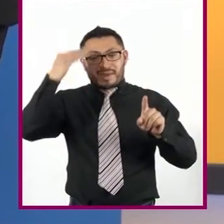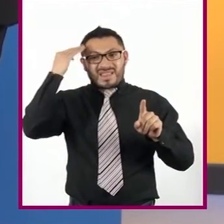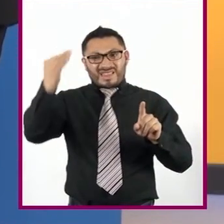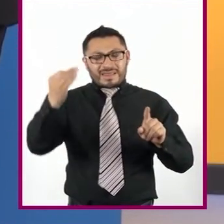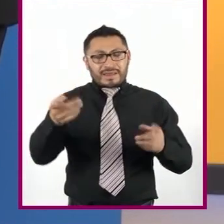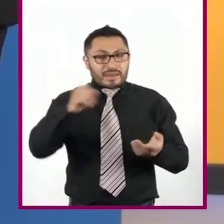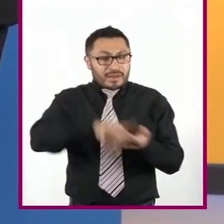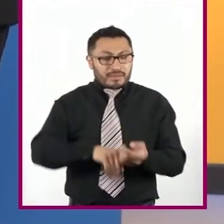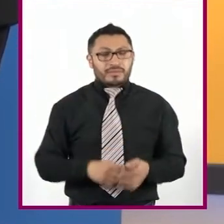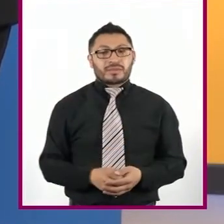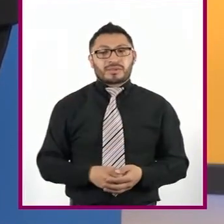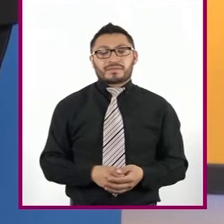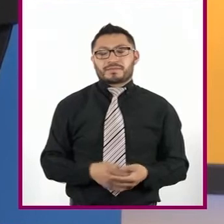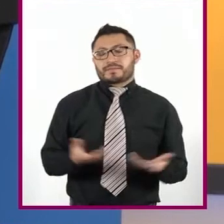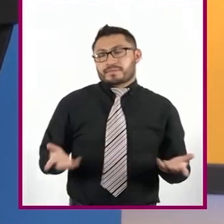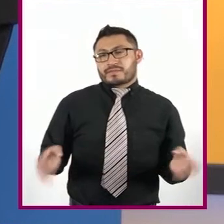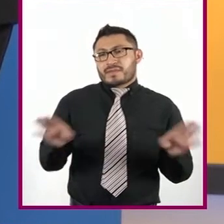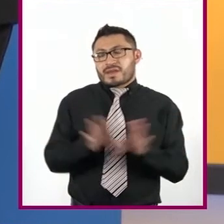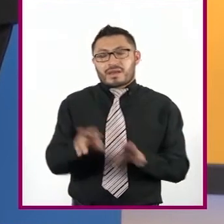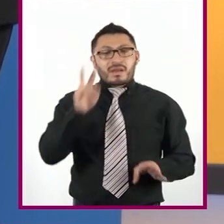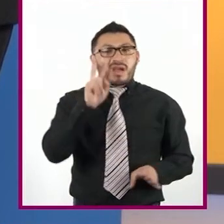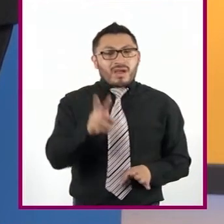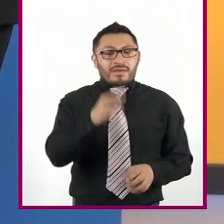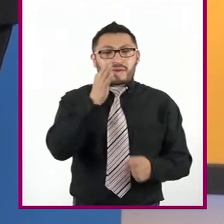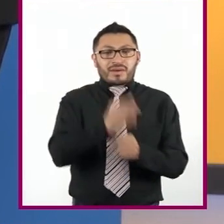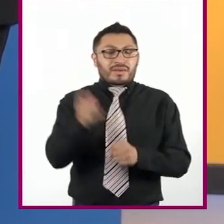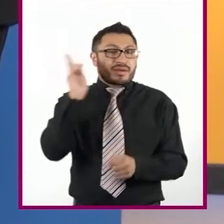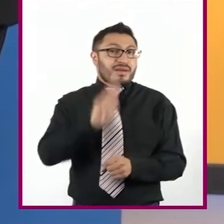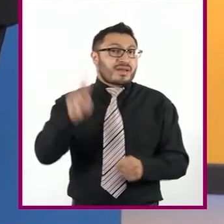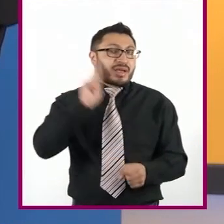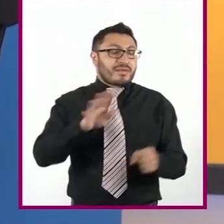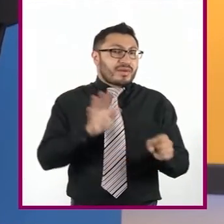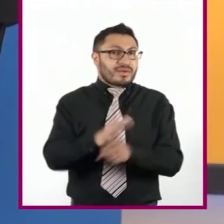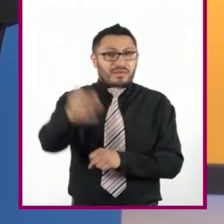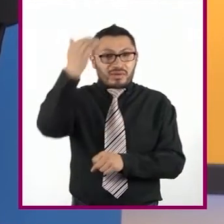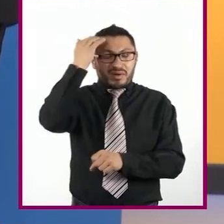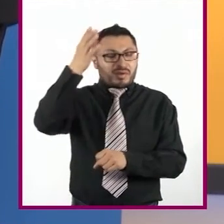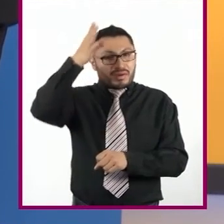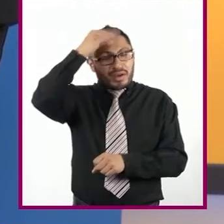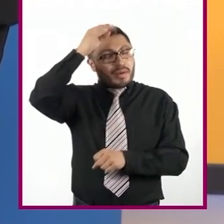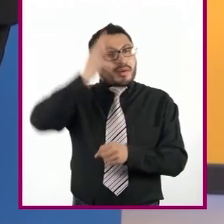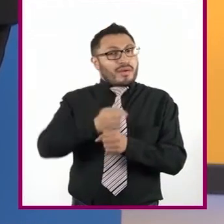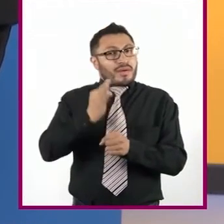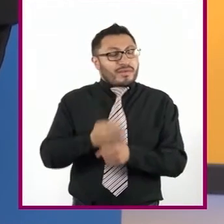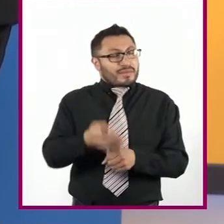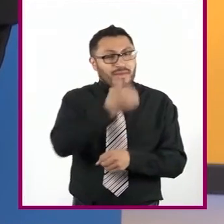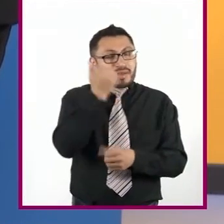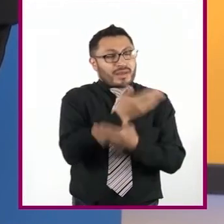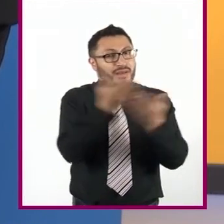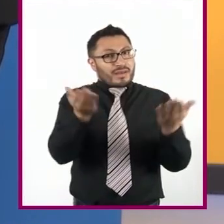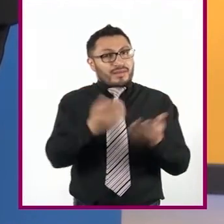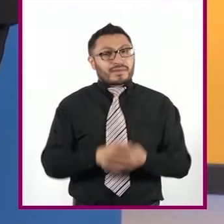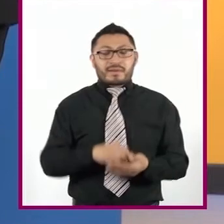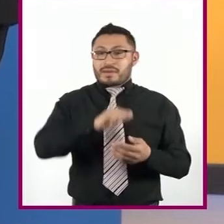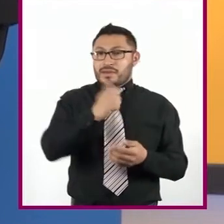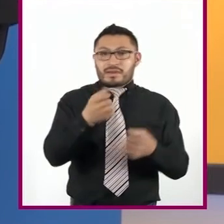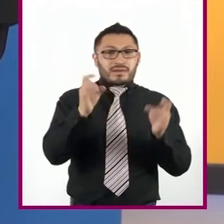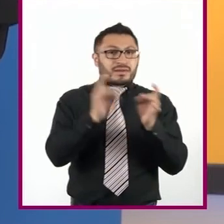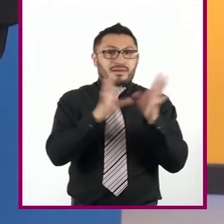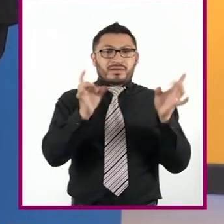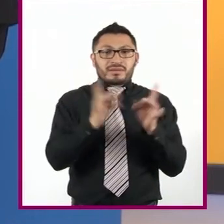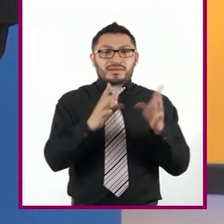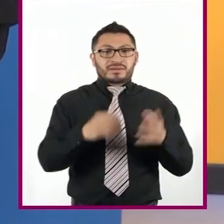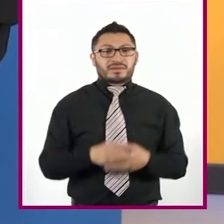Profesora Isabel, ¿qué te parece si ponemos a prueba los conocimientos recién adquiridos por los alumnos con otra situación o con